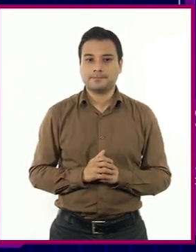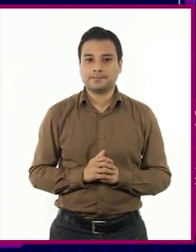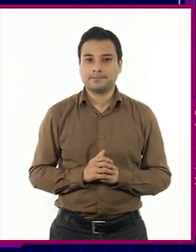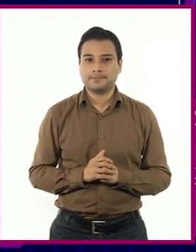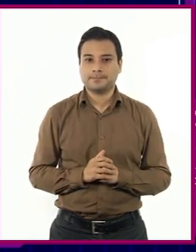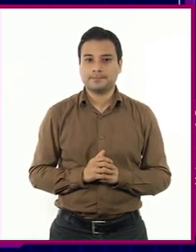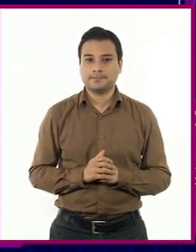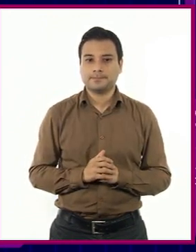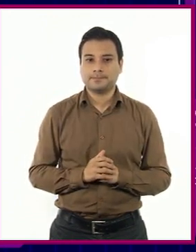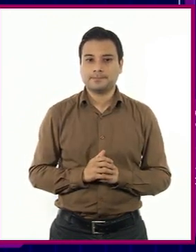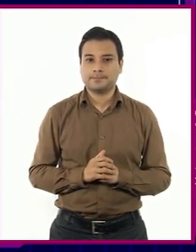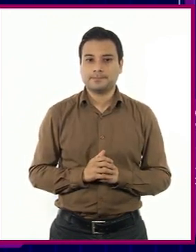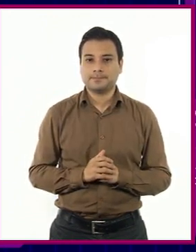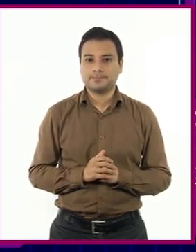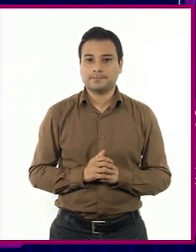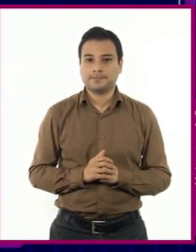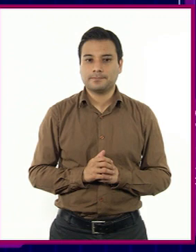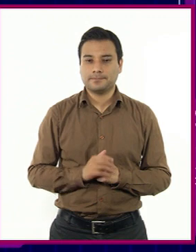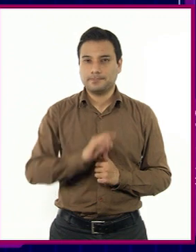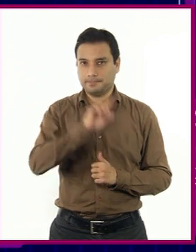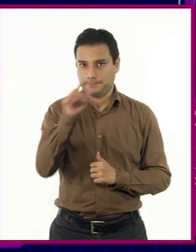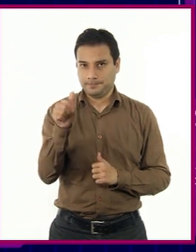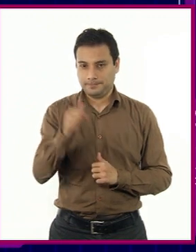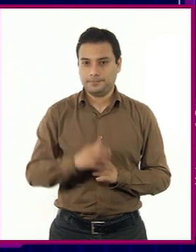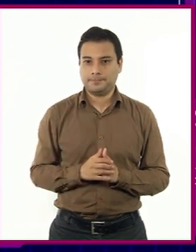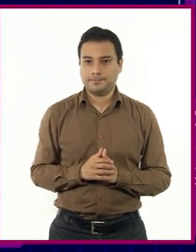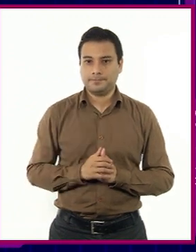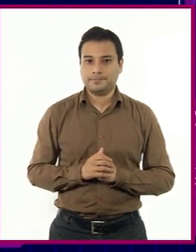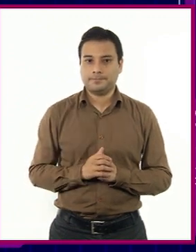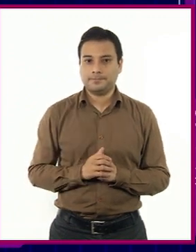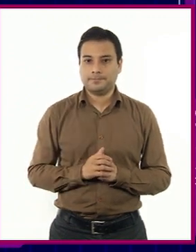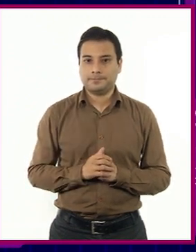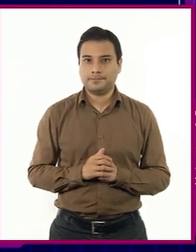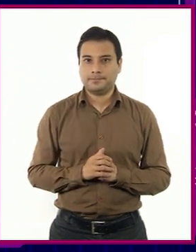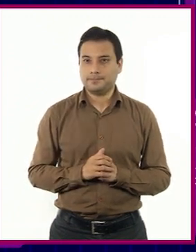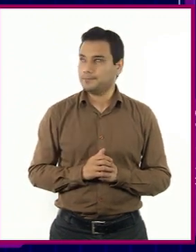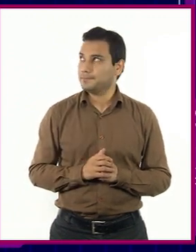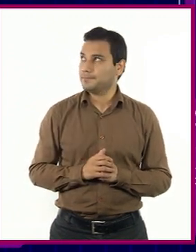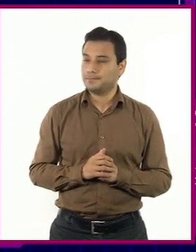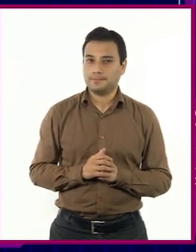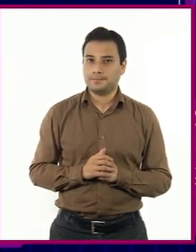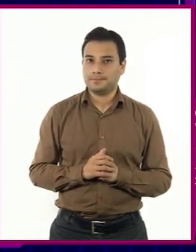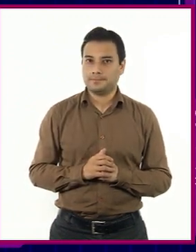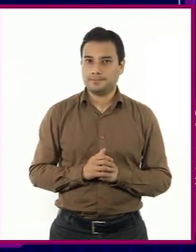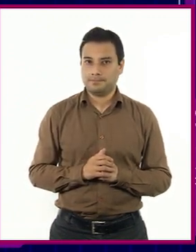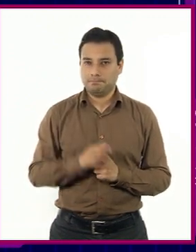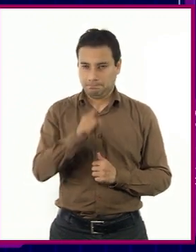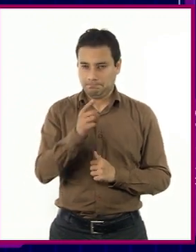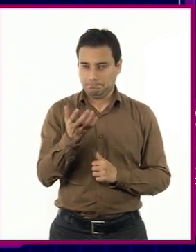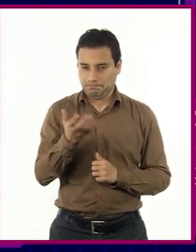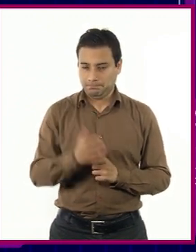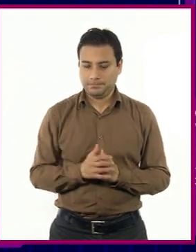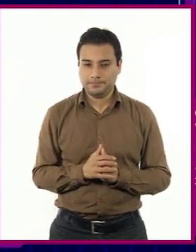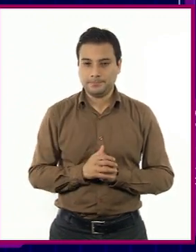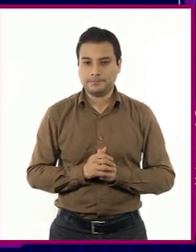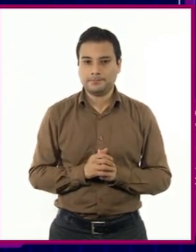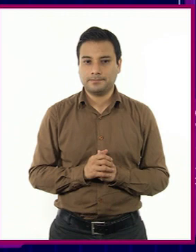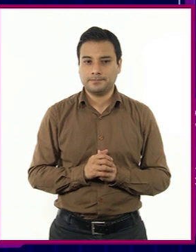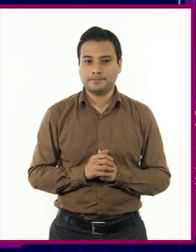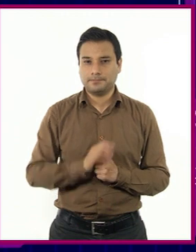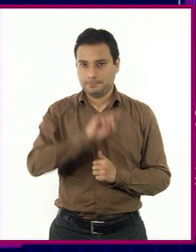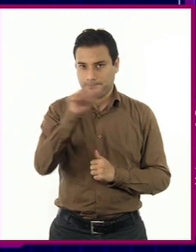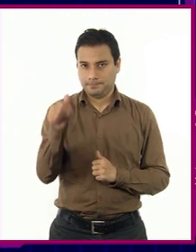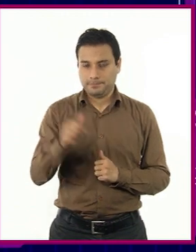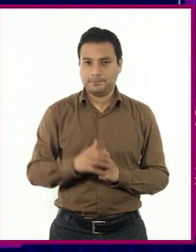desfasado 3 unidades el segmento CD respecto a su paralela opuesta AB, uniendo